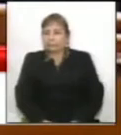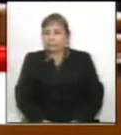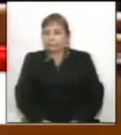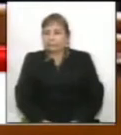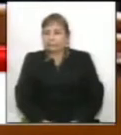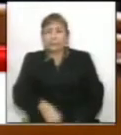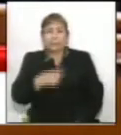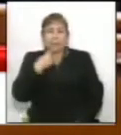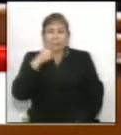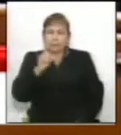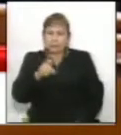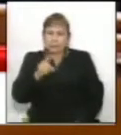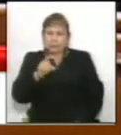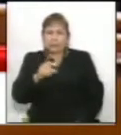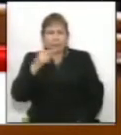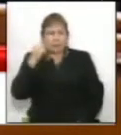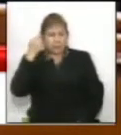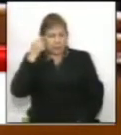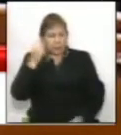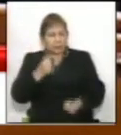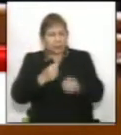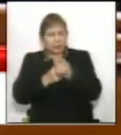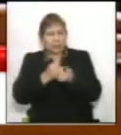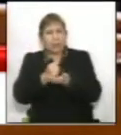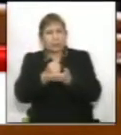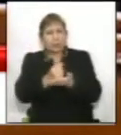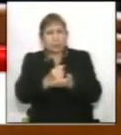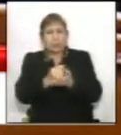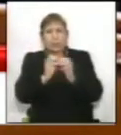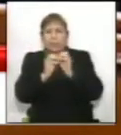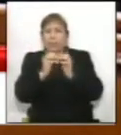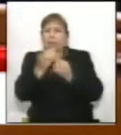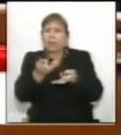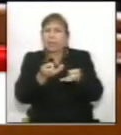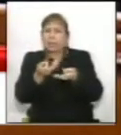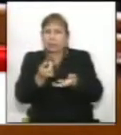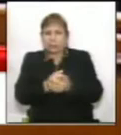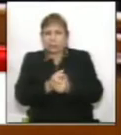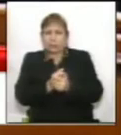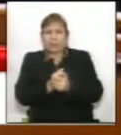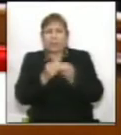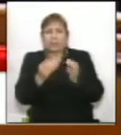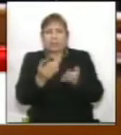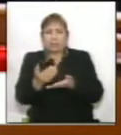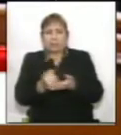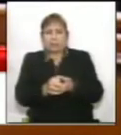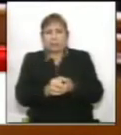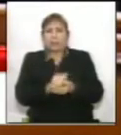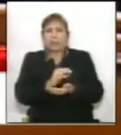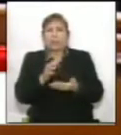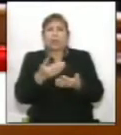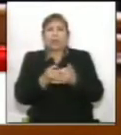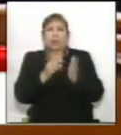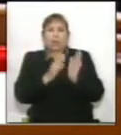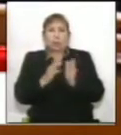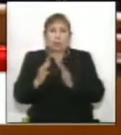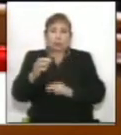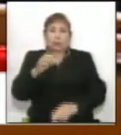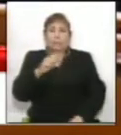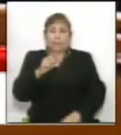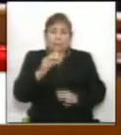Es necesario políticas que ayuden a la reactivación económica y a la generación de trabajo en corto plazo.